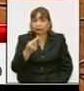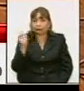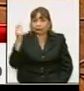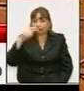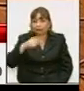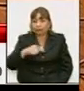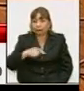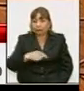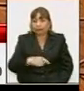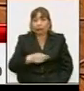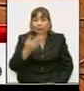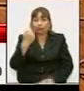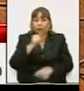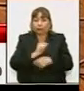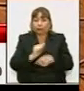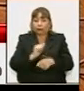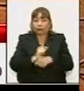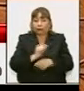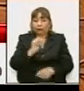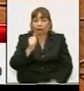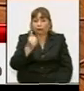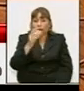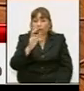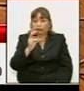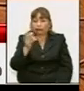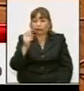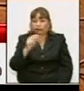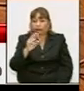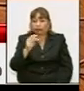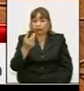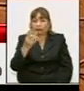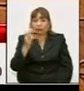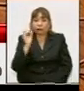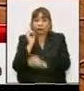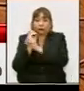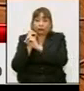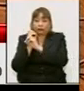asiste. Fue citada a la 11ª sesión de la comisión el 17 de